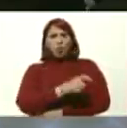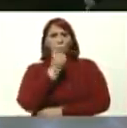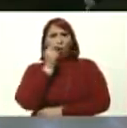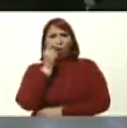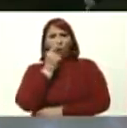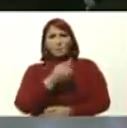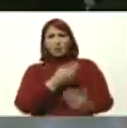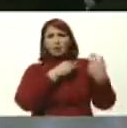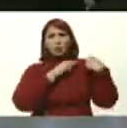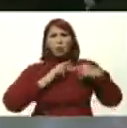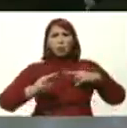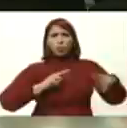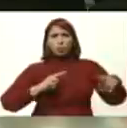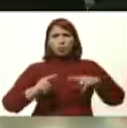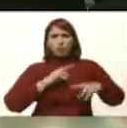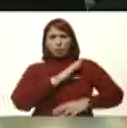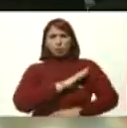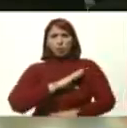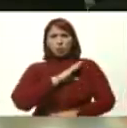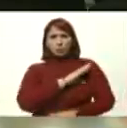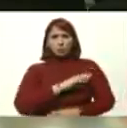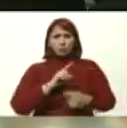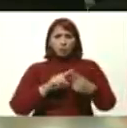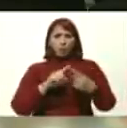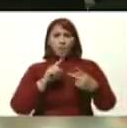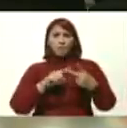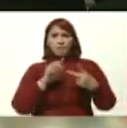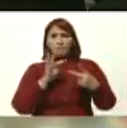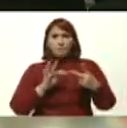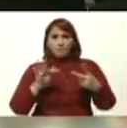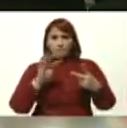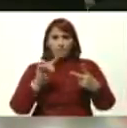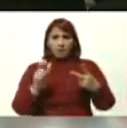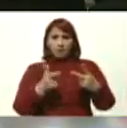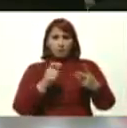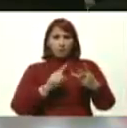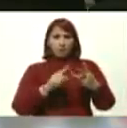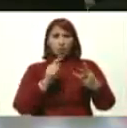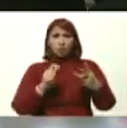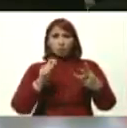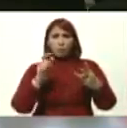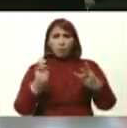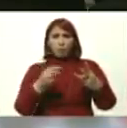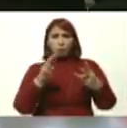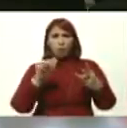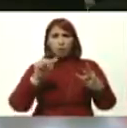Guevara, Tomás Guanipa, Luis Aquiles Moreno,